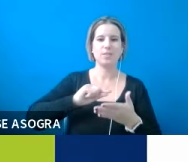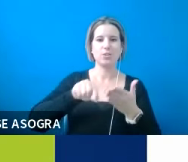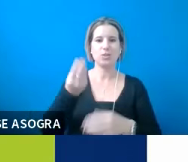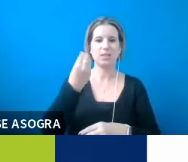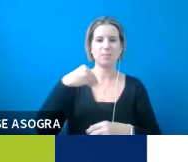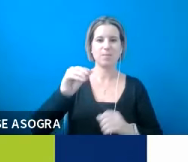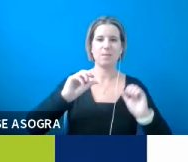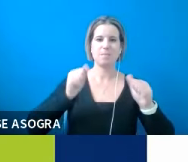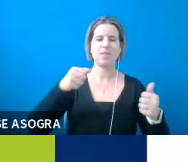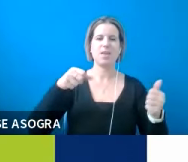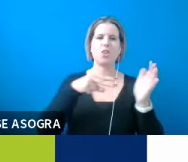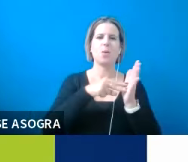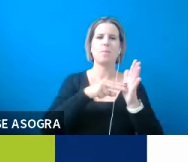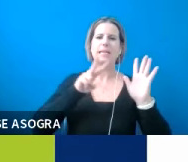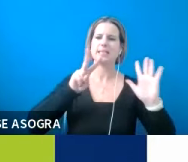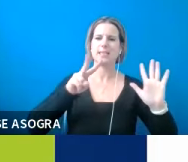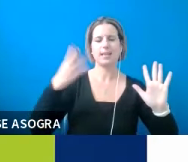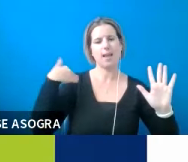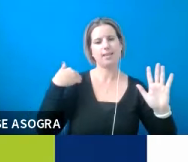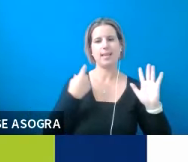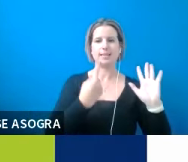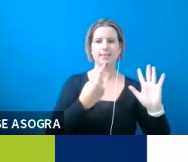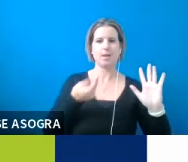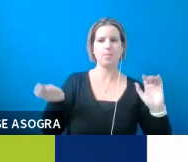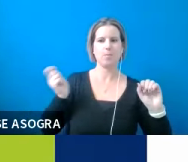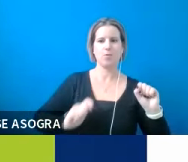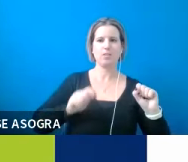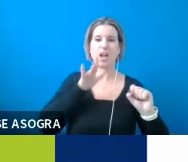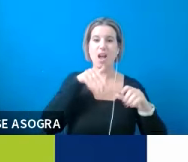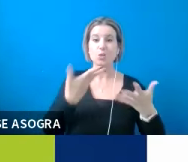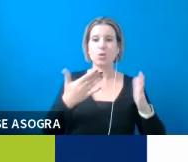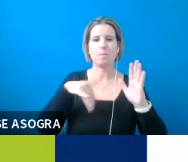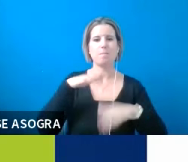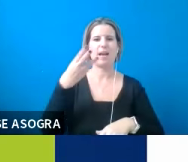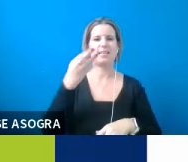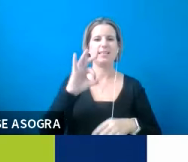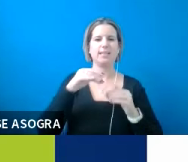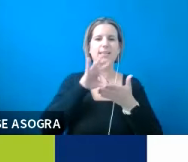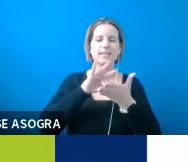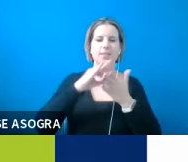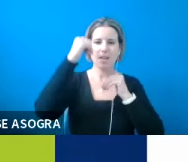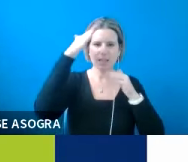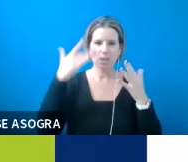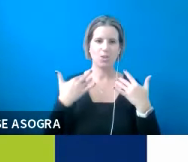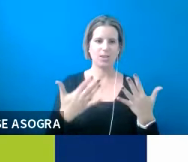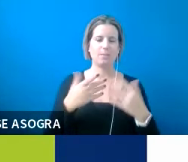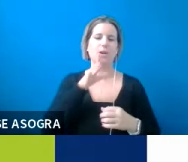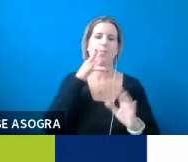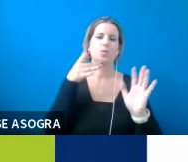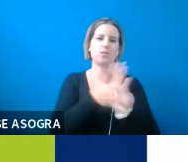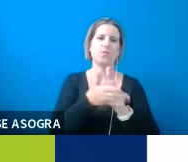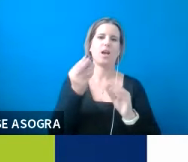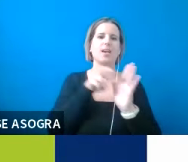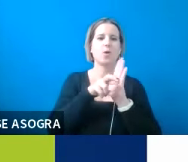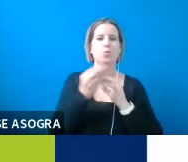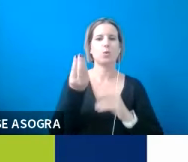en 2007 nosotros éramos seis profesionales a día de hoy somos más de 30 personas en el servicio de atención temprana y esto es porque han ido aumentando los